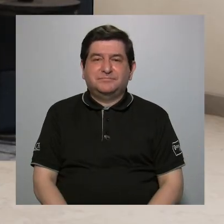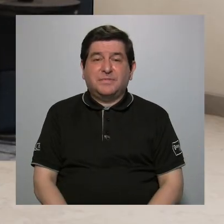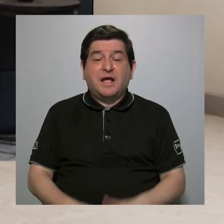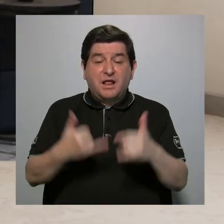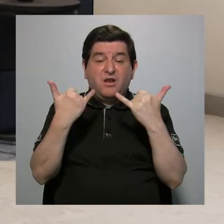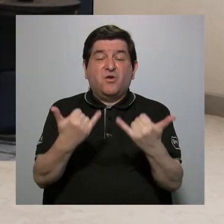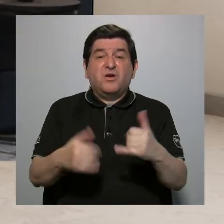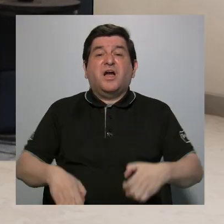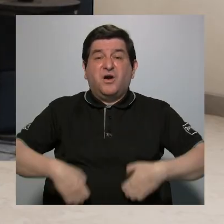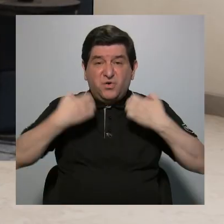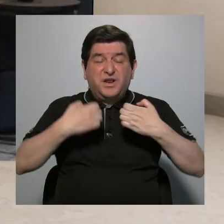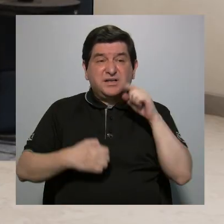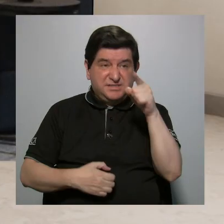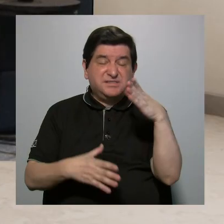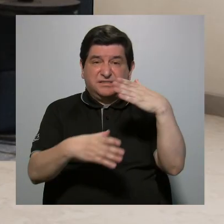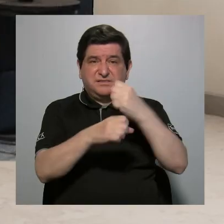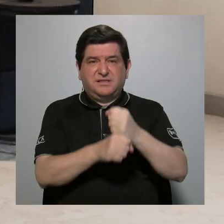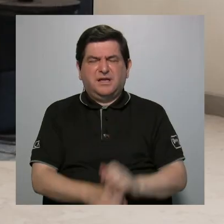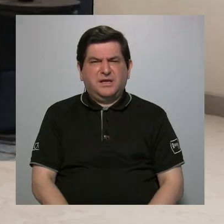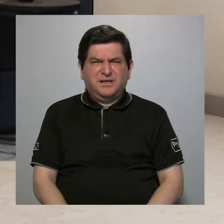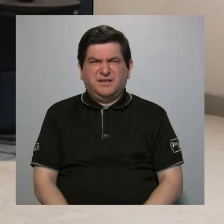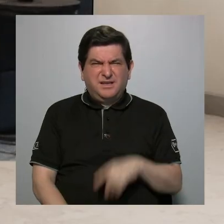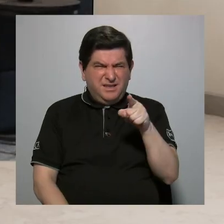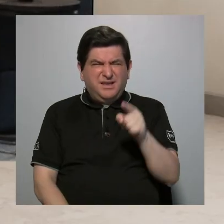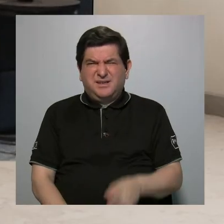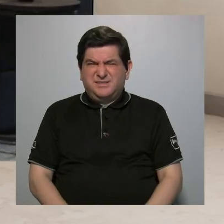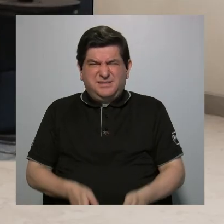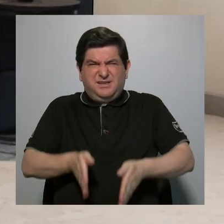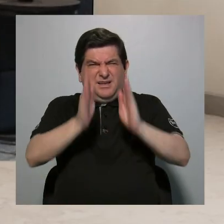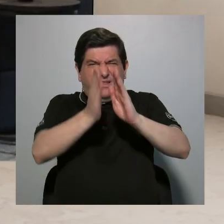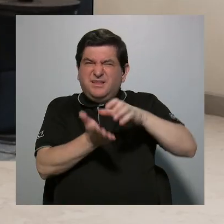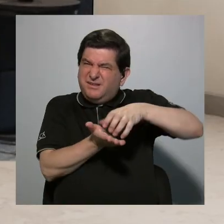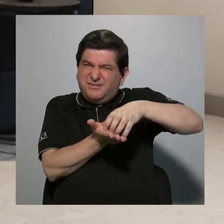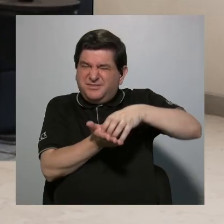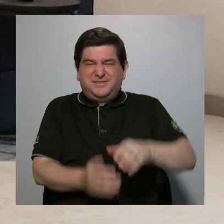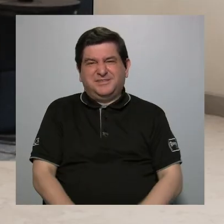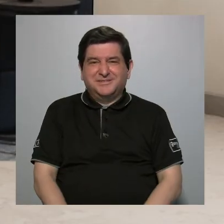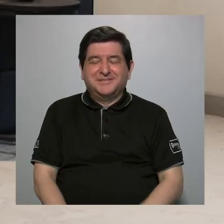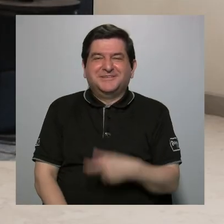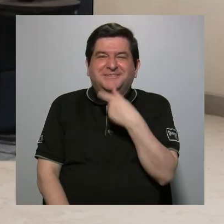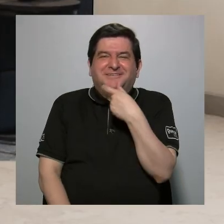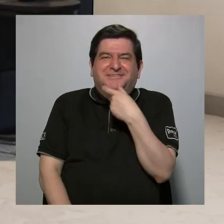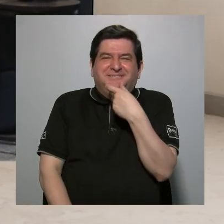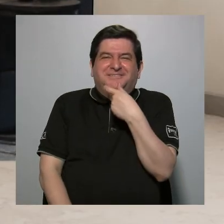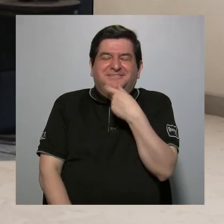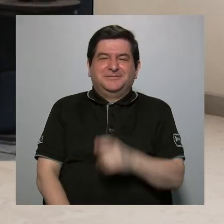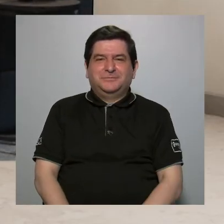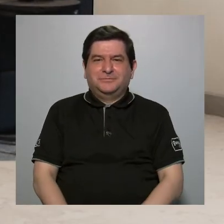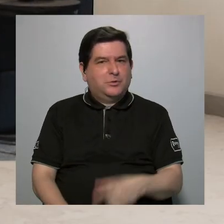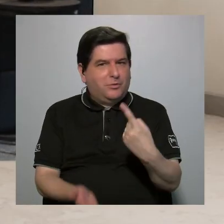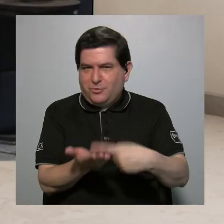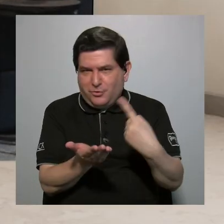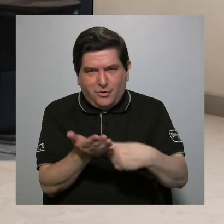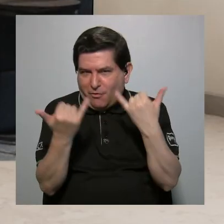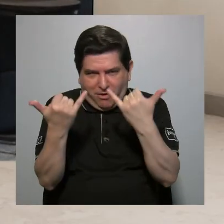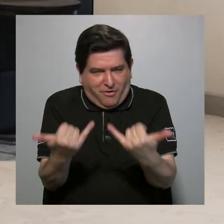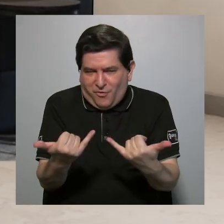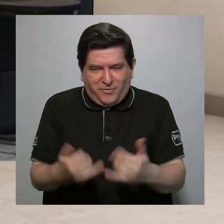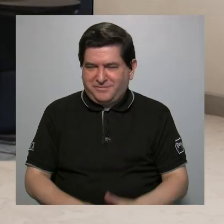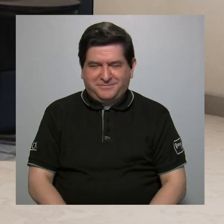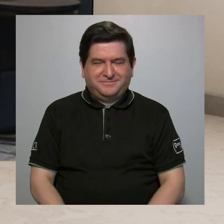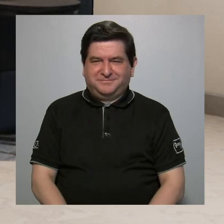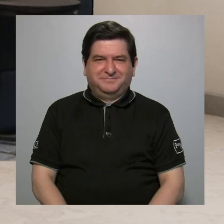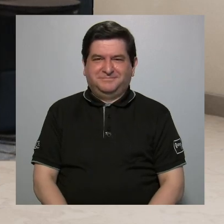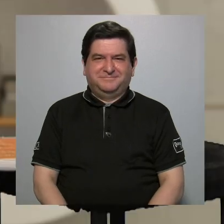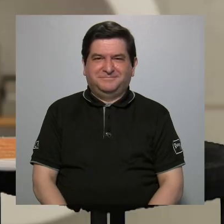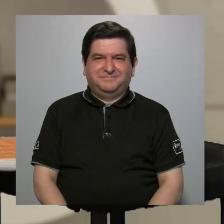actualmente. Que es muy cuestionable ese edificio también, ¿no? Bueno, yo... no lo vamos a discutir acá. No vamos a discutirlo acá.